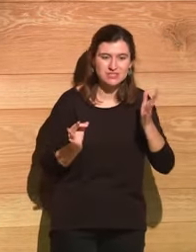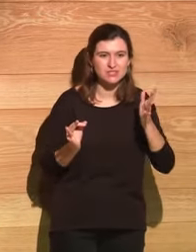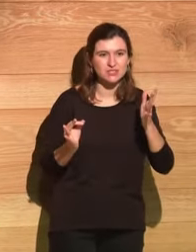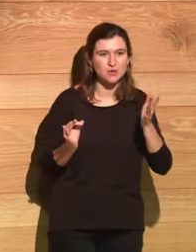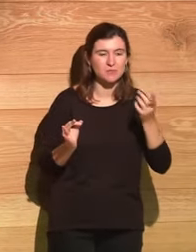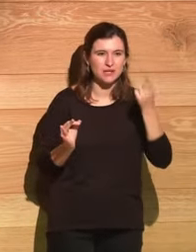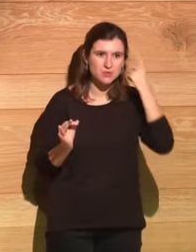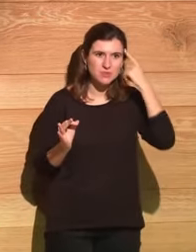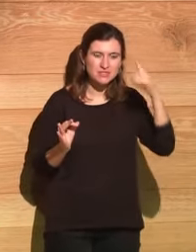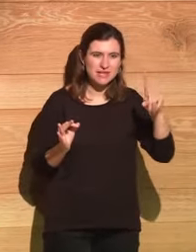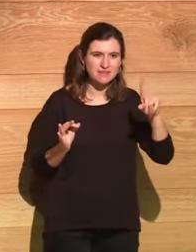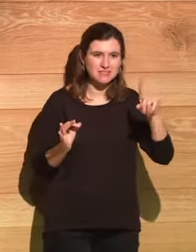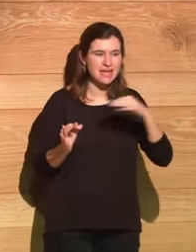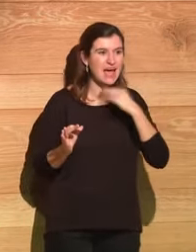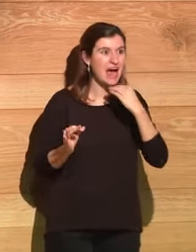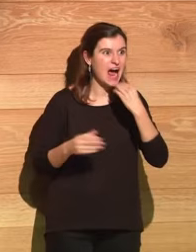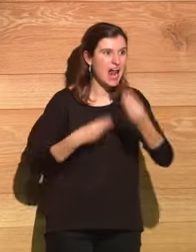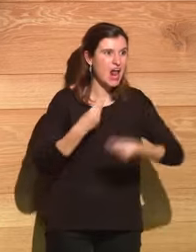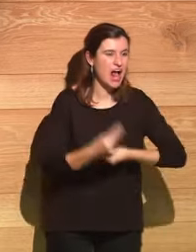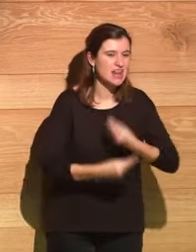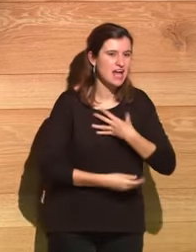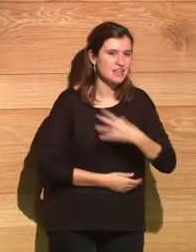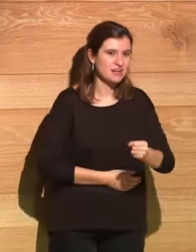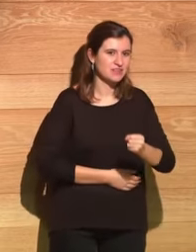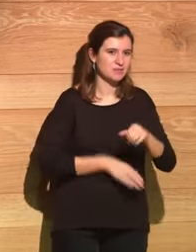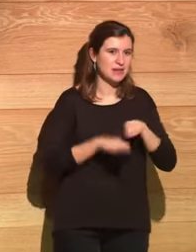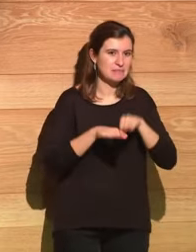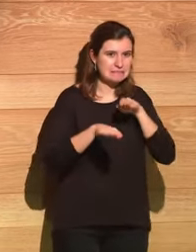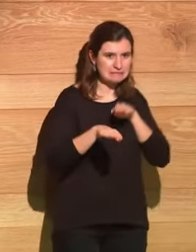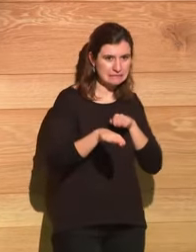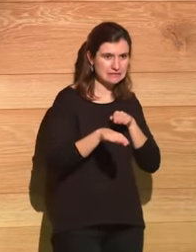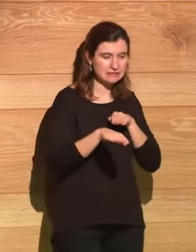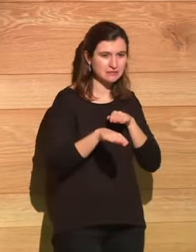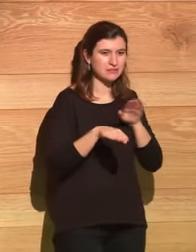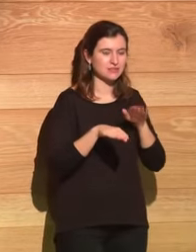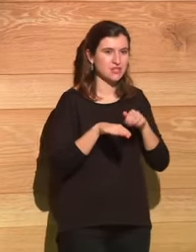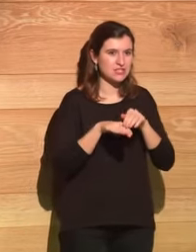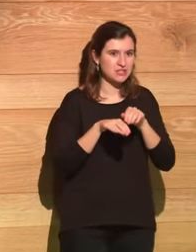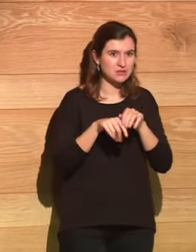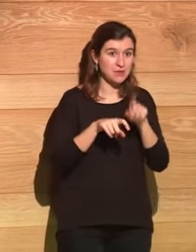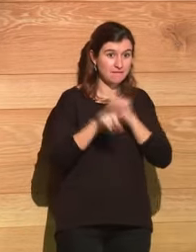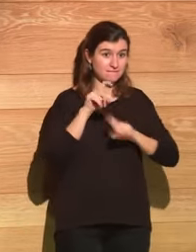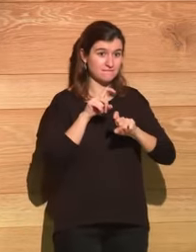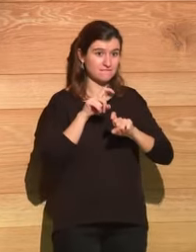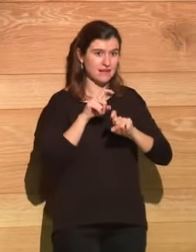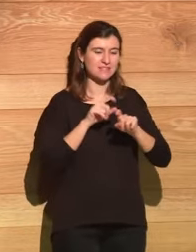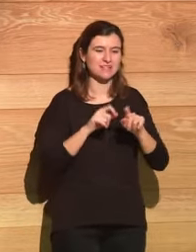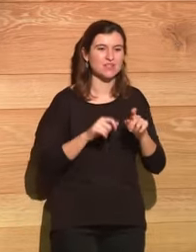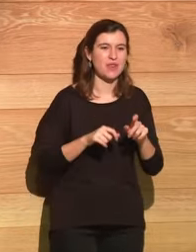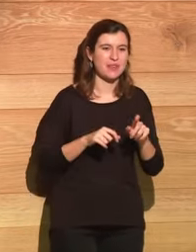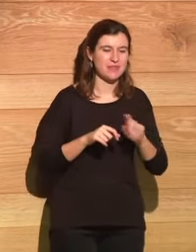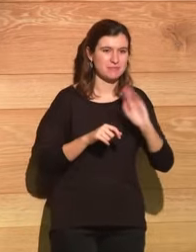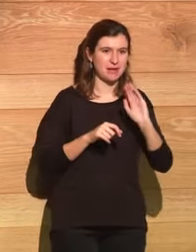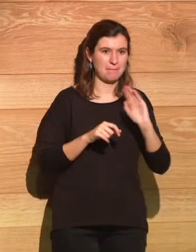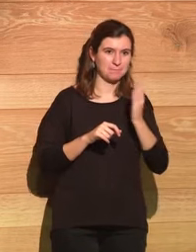algo atrevido, ¿no? Como echarte un pasito para atrás para que no te caiga la que luego te puede caer.